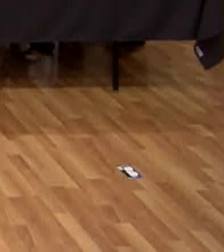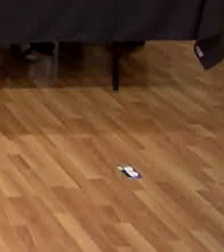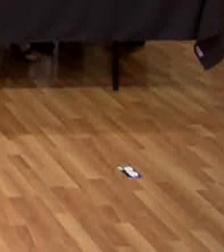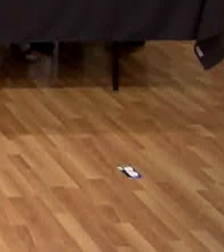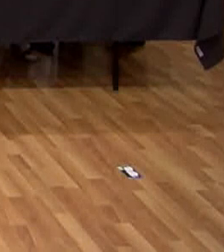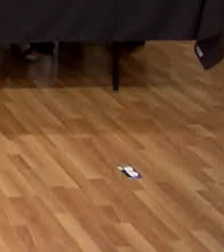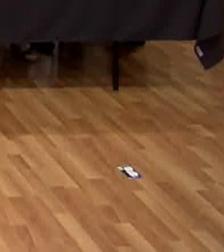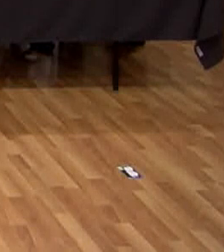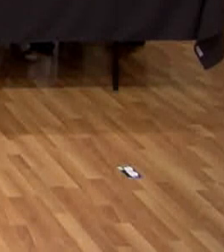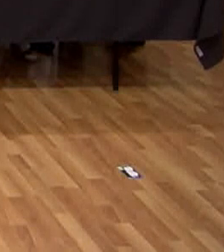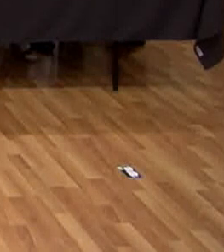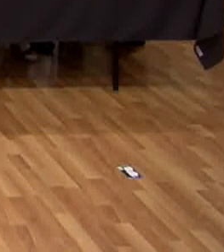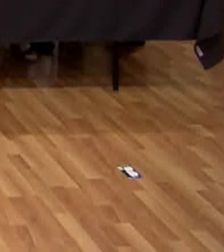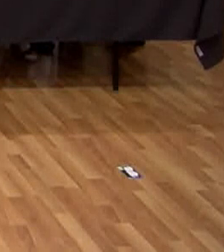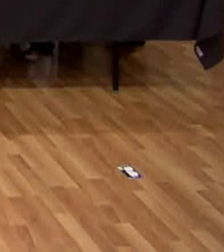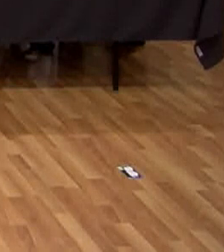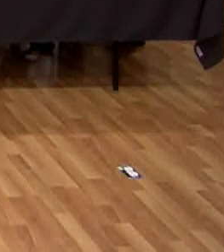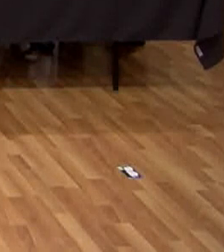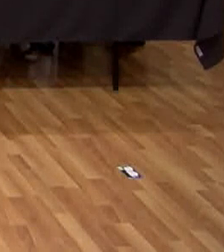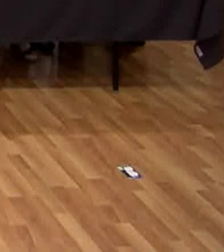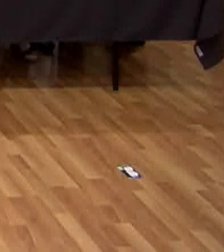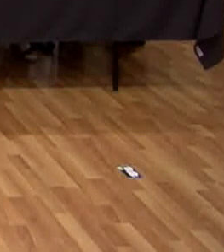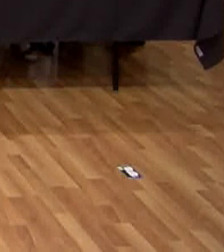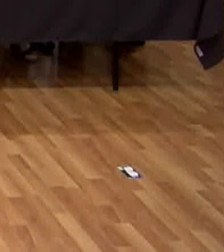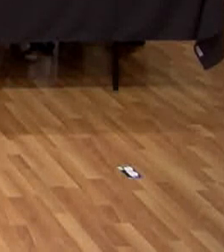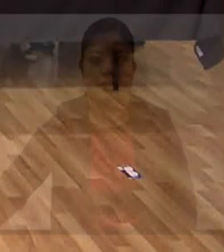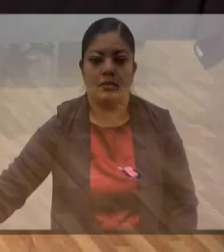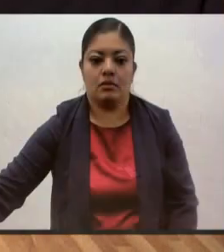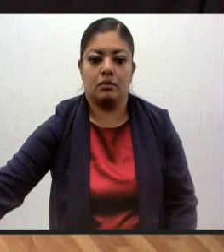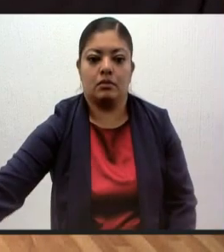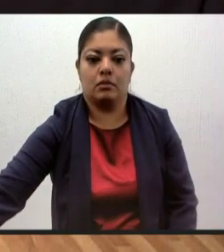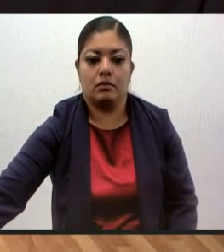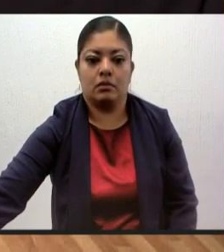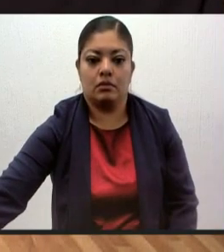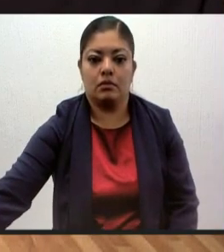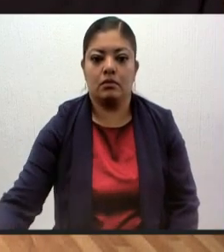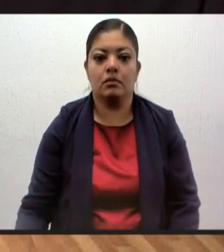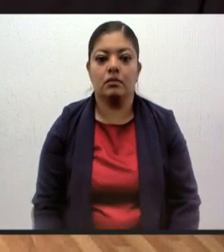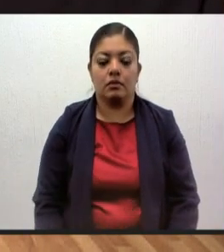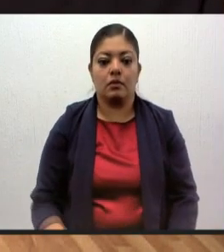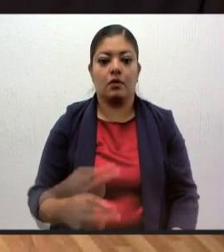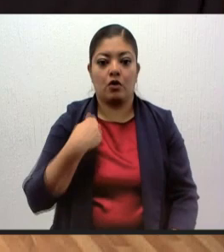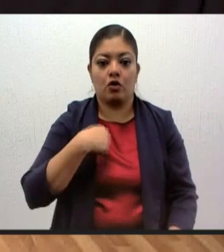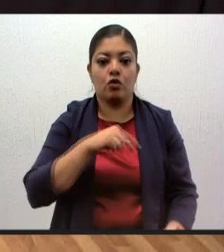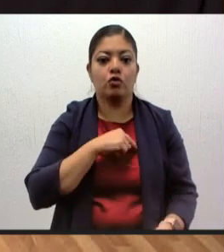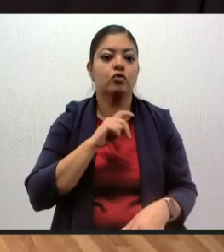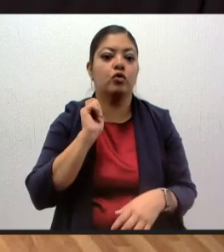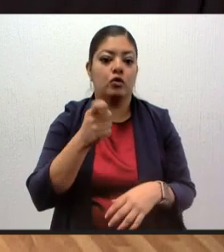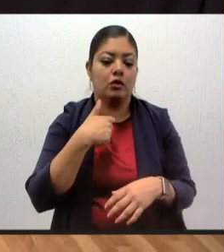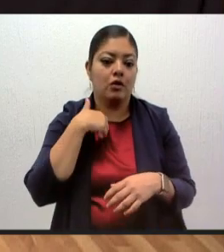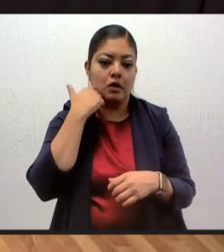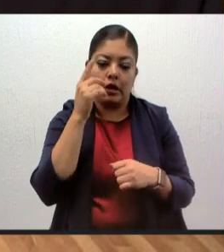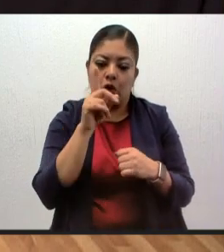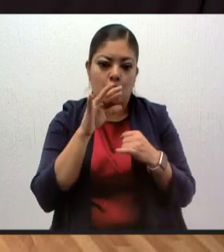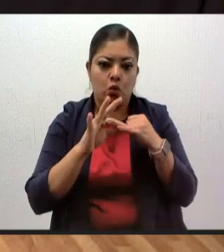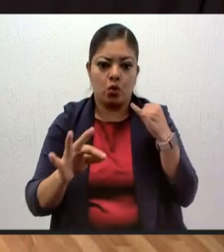que tendríamos Muchas gracias Pues de nuestra parte finalmente quisiera